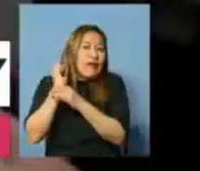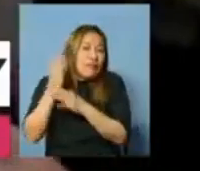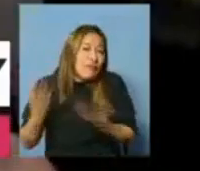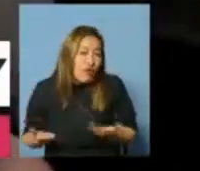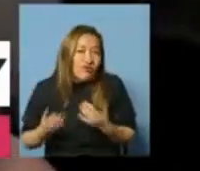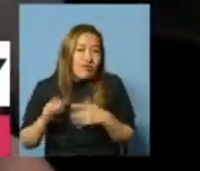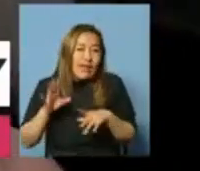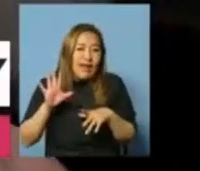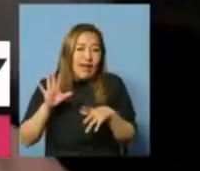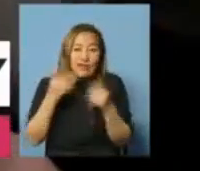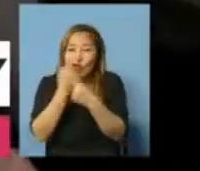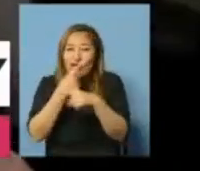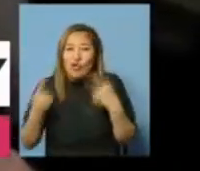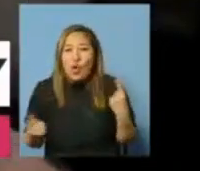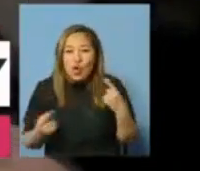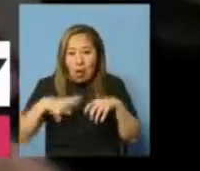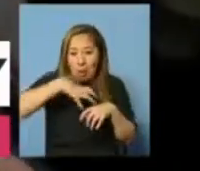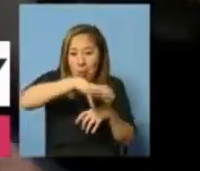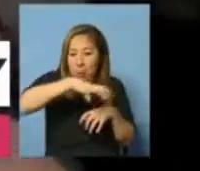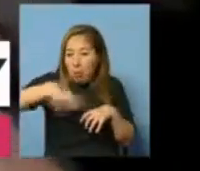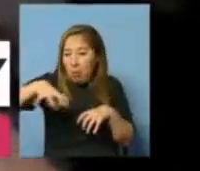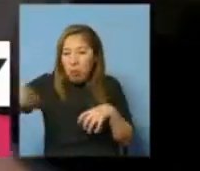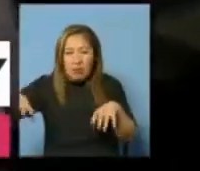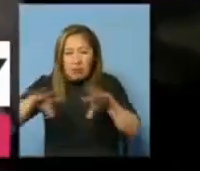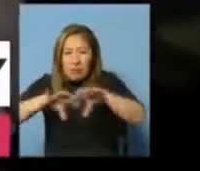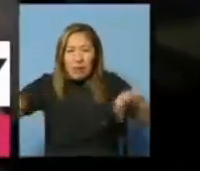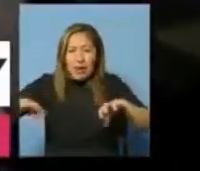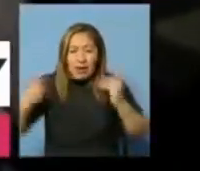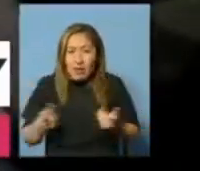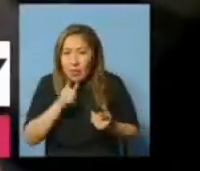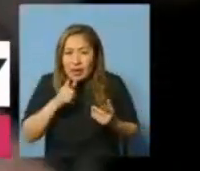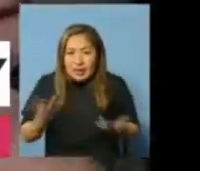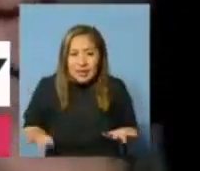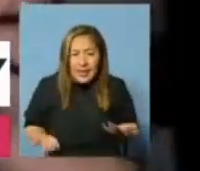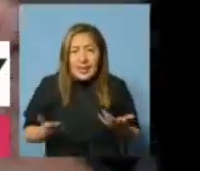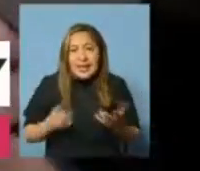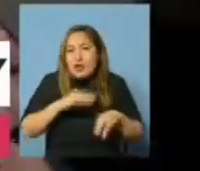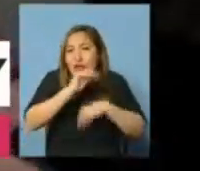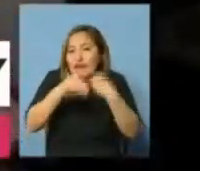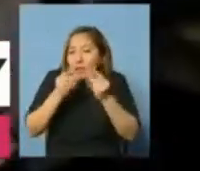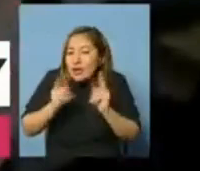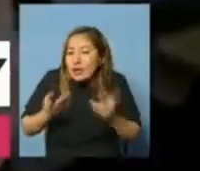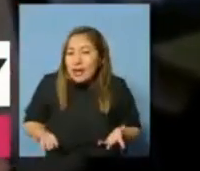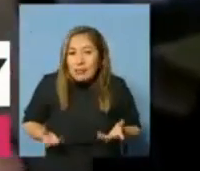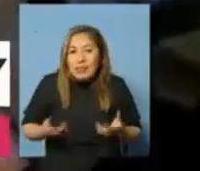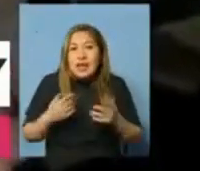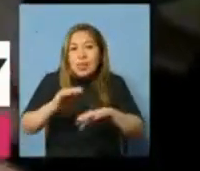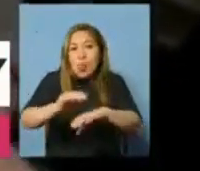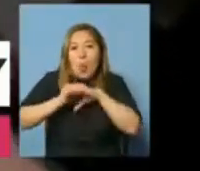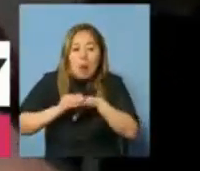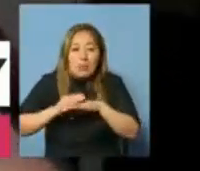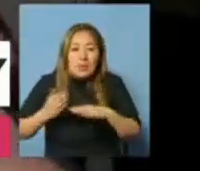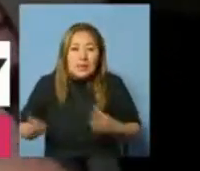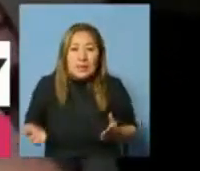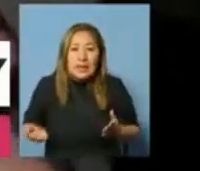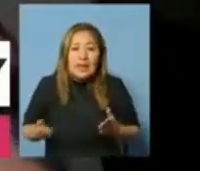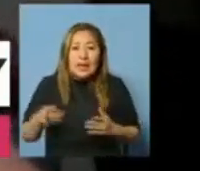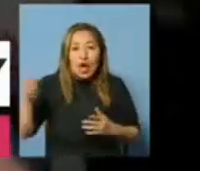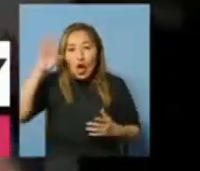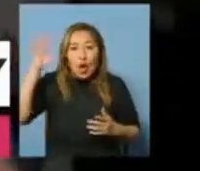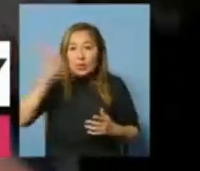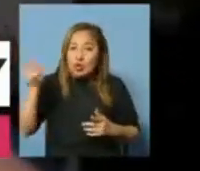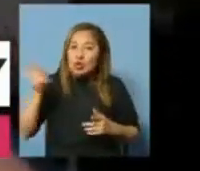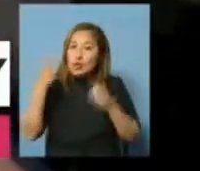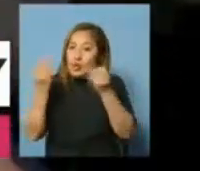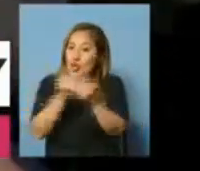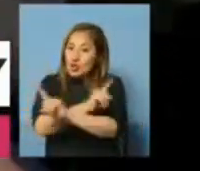estar divididos tan taxativamente unos con otros, y a veces en términos familiares o en términos de amistades, y creo que no es